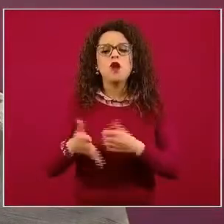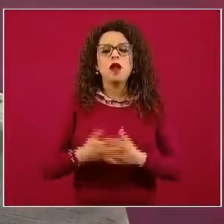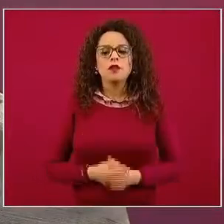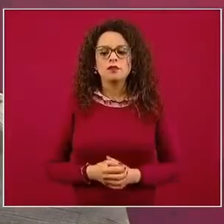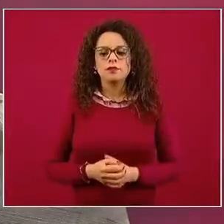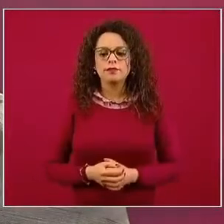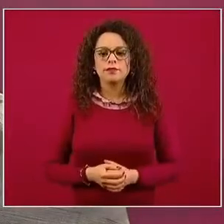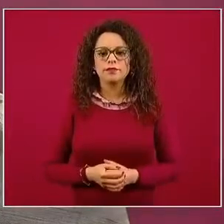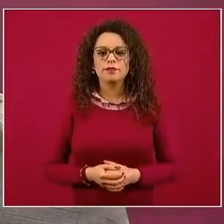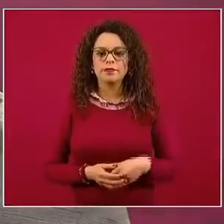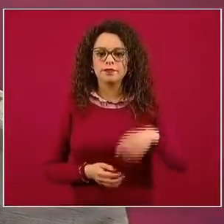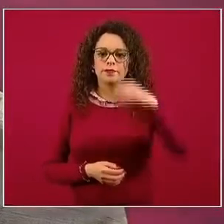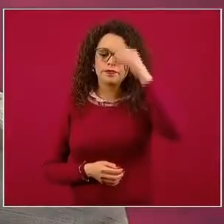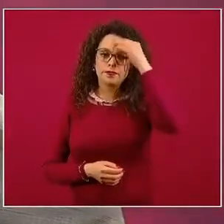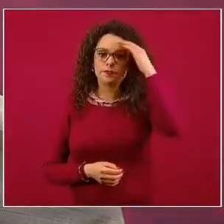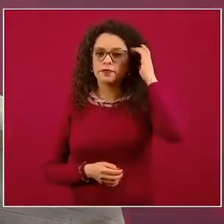la